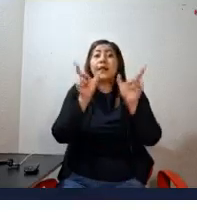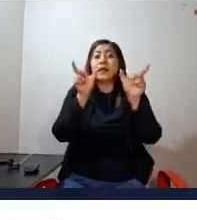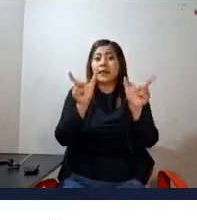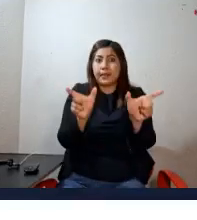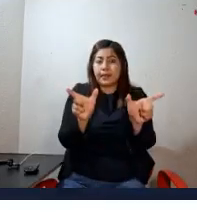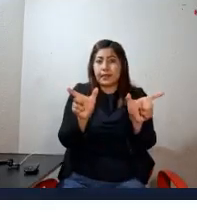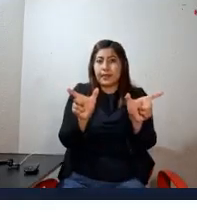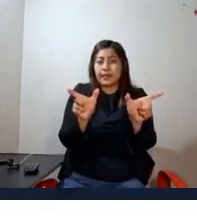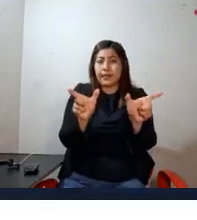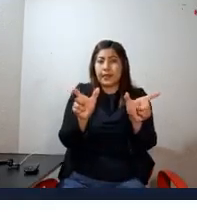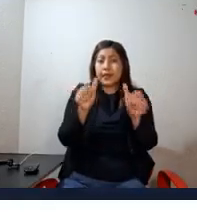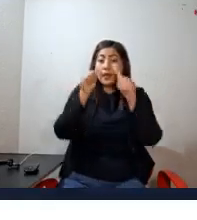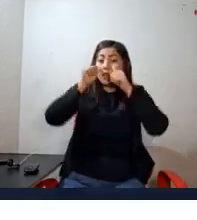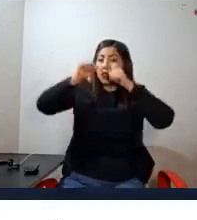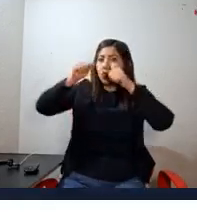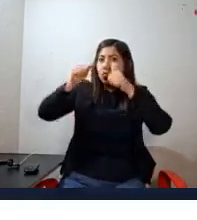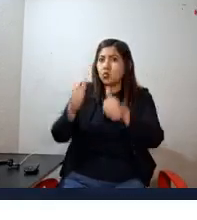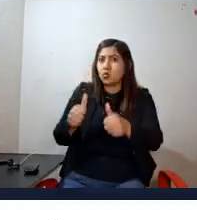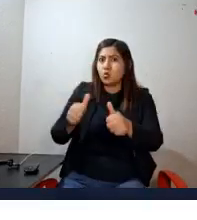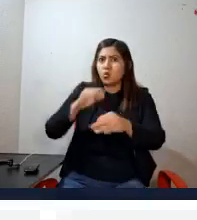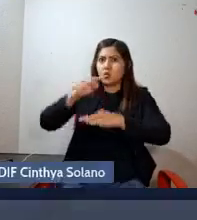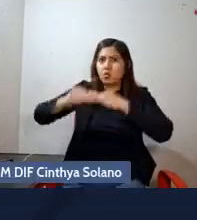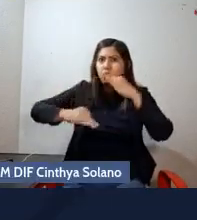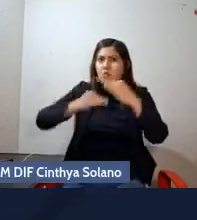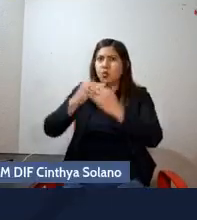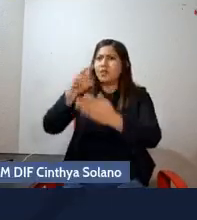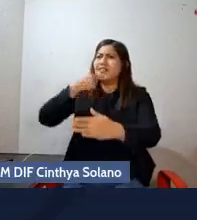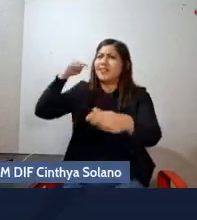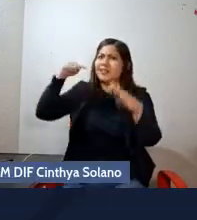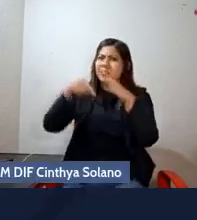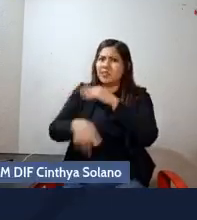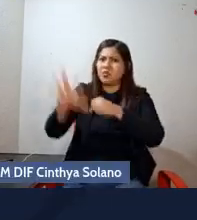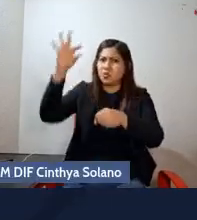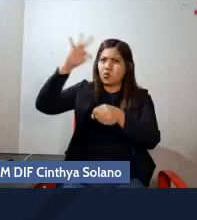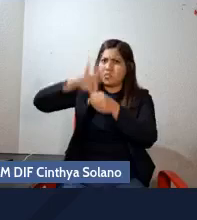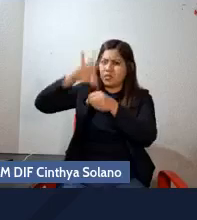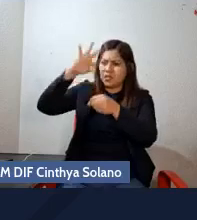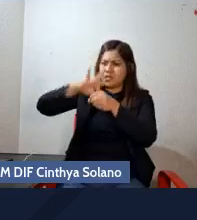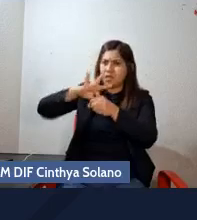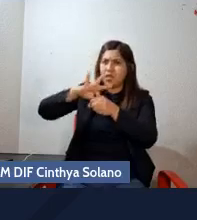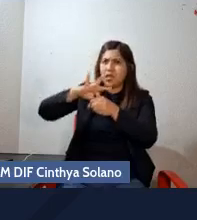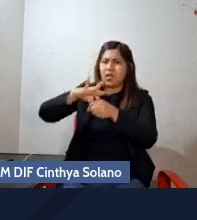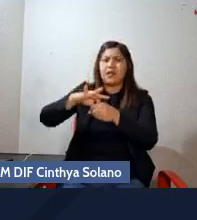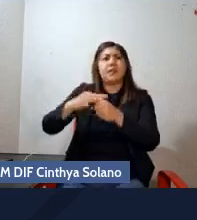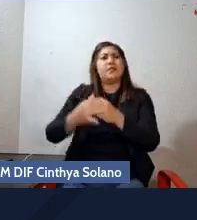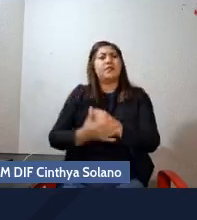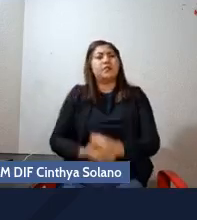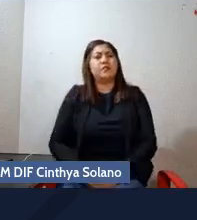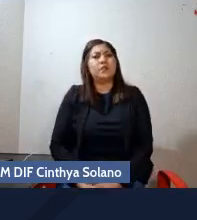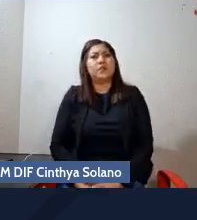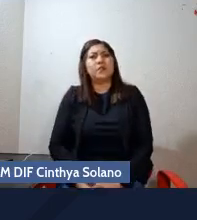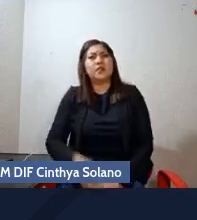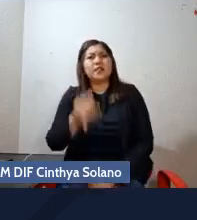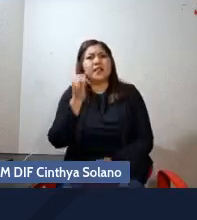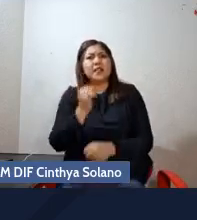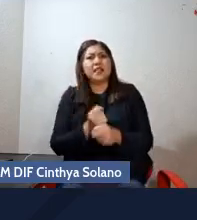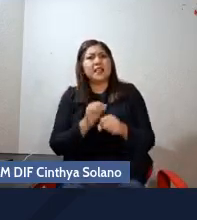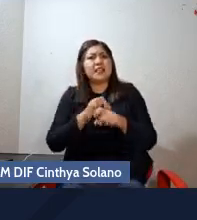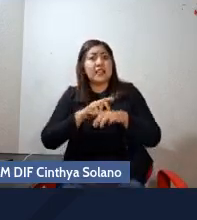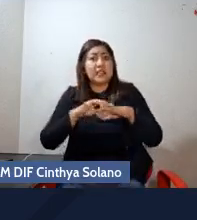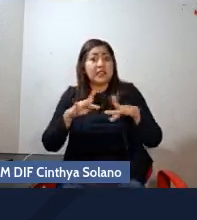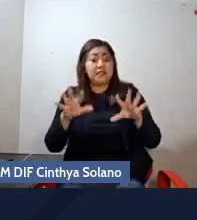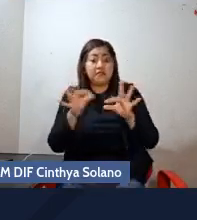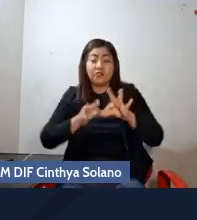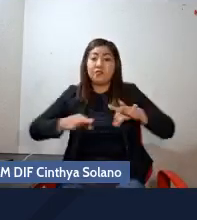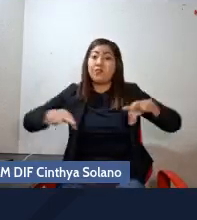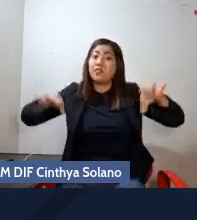las denuncias en materia de delitos electorales. Qué información de verdad tan valiosa, Pati, de verdad